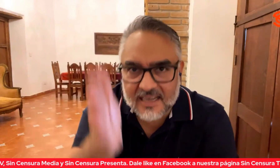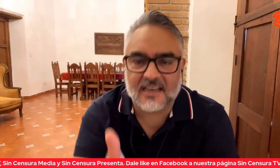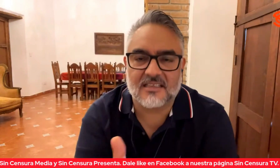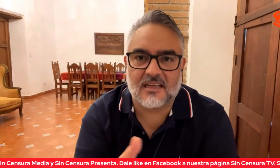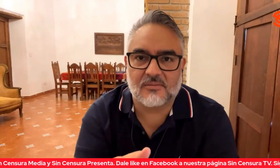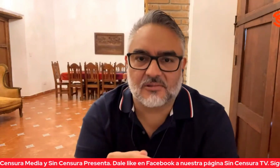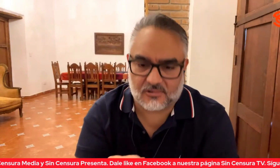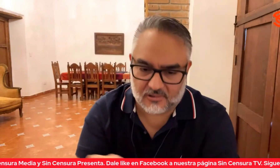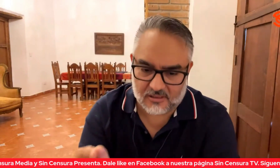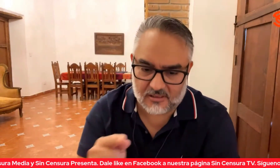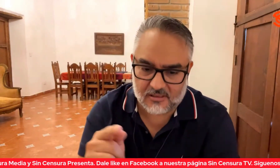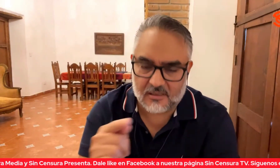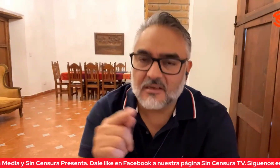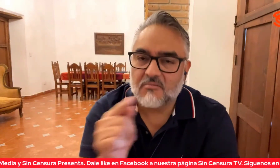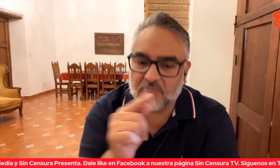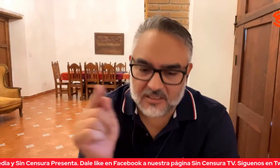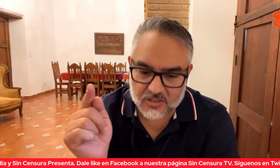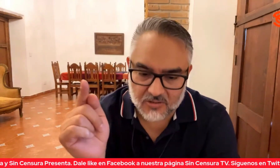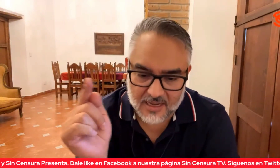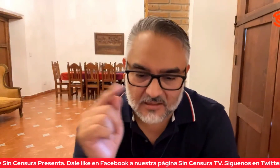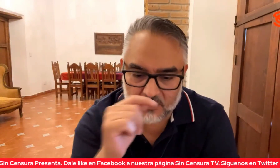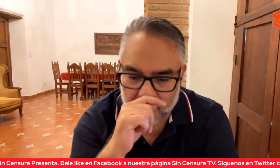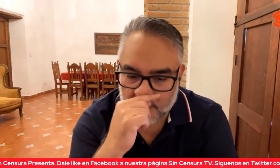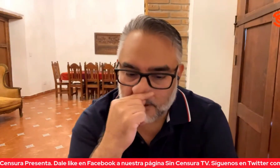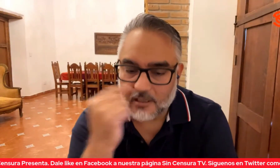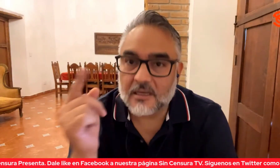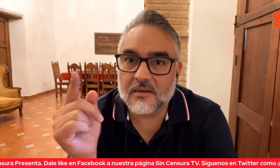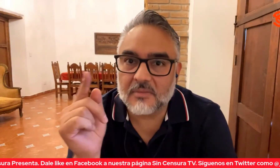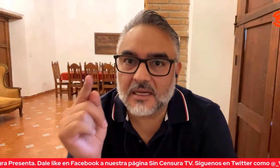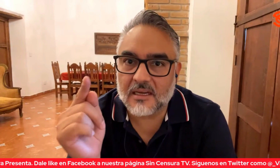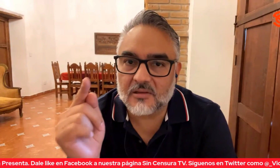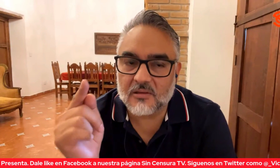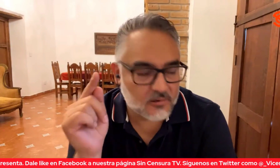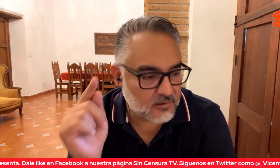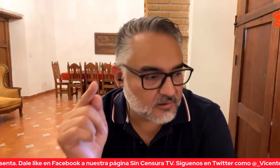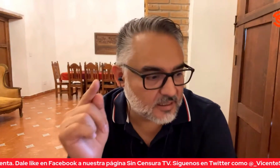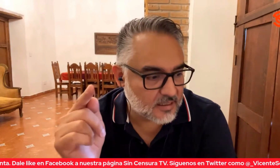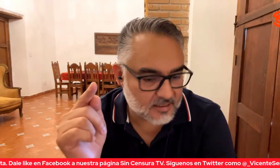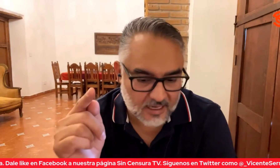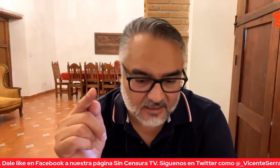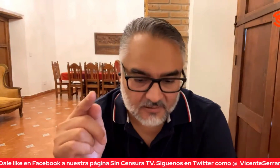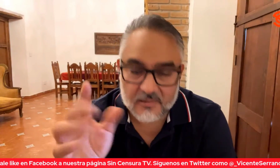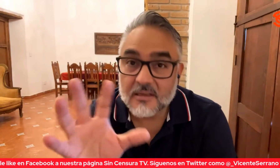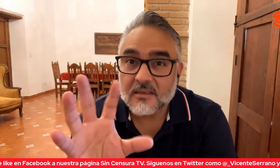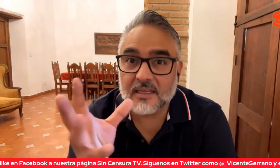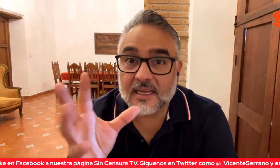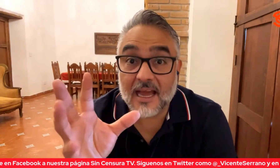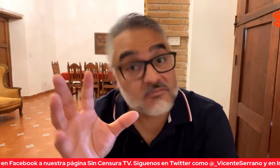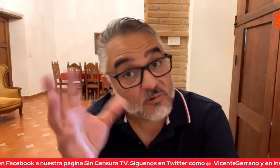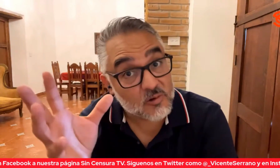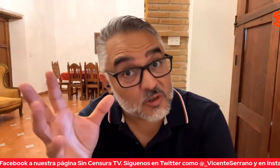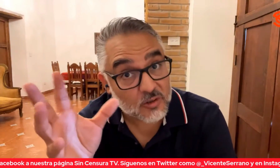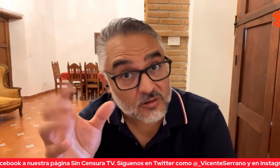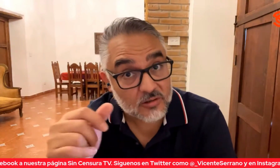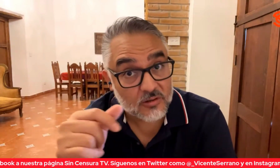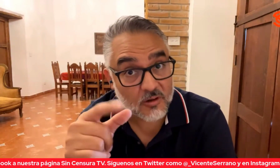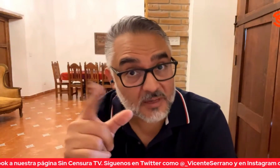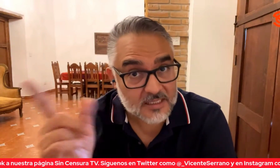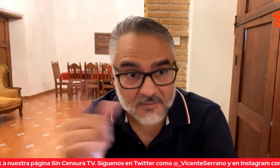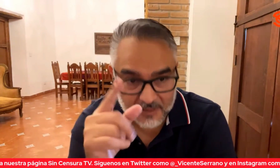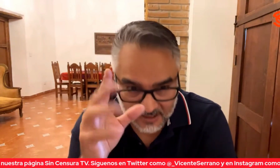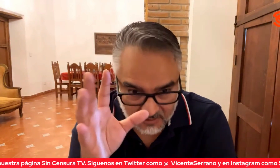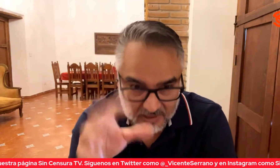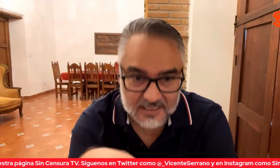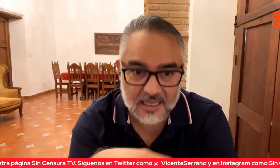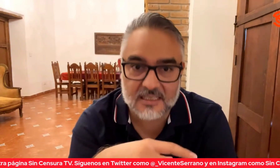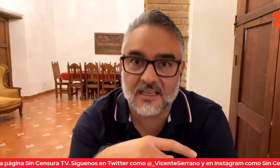la línea que estamos mencionando, mi querido Ricardo, de que hay muchos nombres